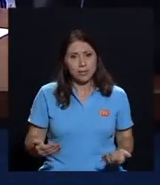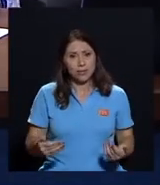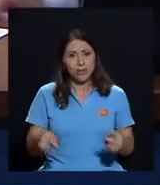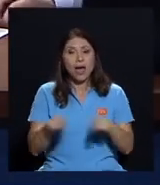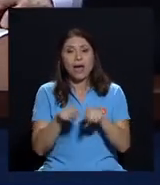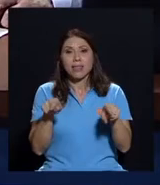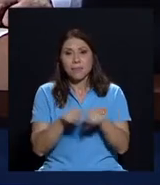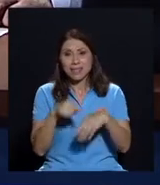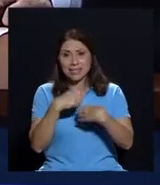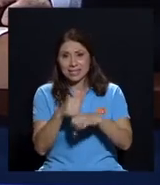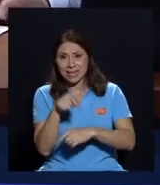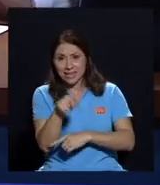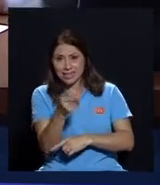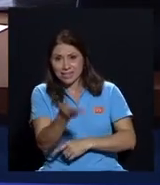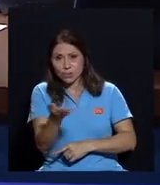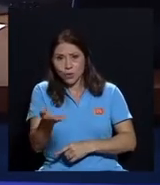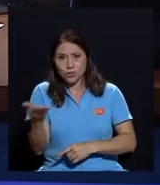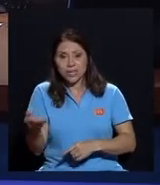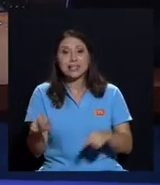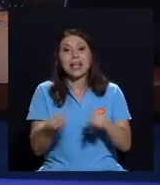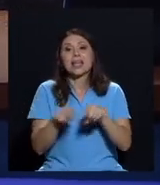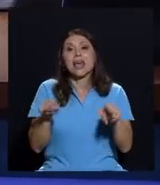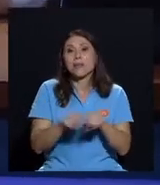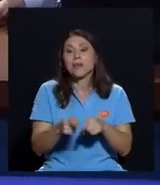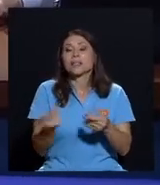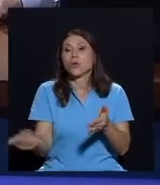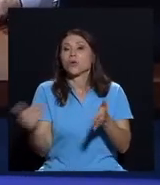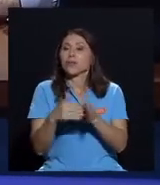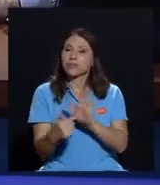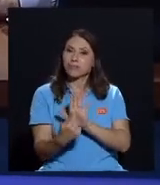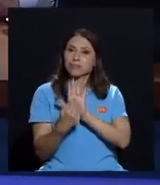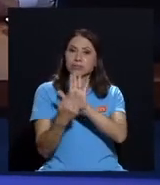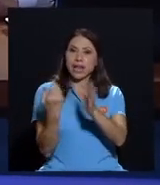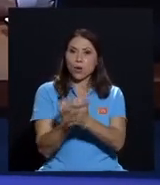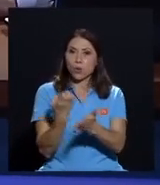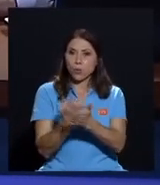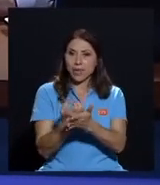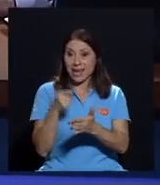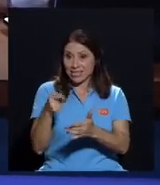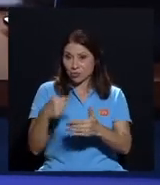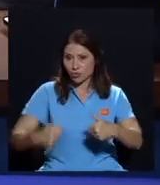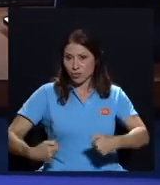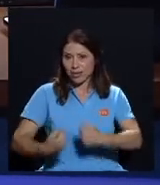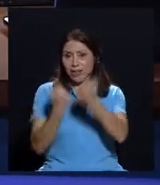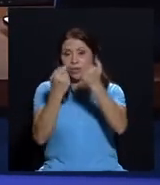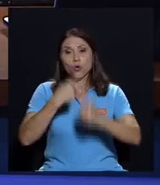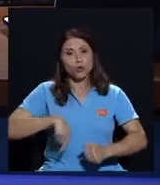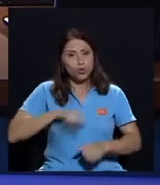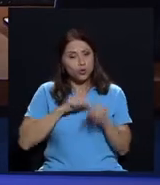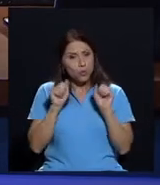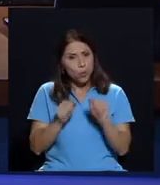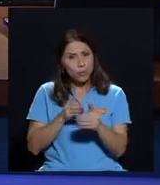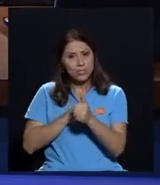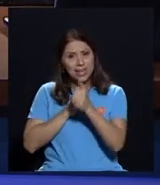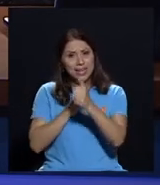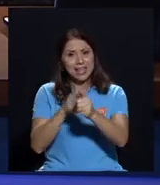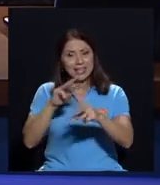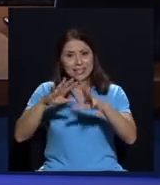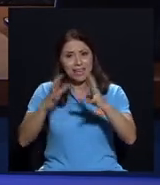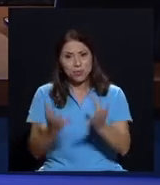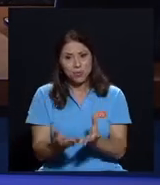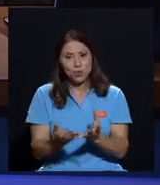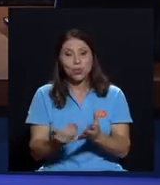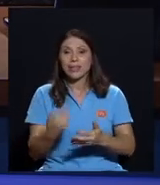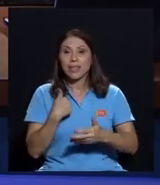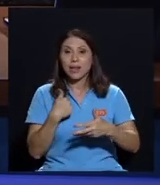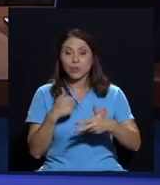tiene que y además de descarbonizar la economía es otro de los grandes retos que tenemos y podemos ser líderes en el mundo tenemos un tercer nivel de